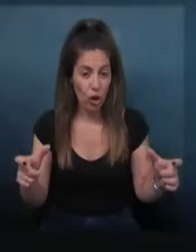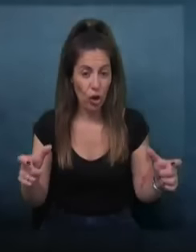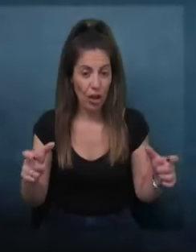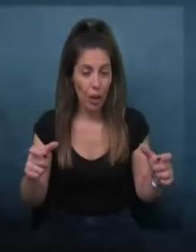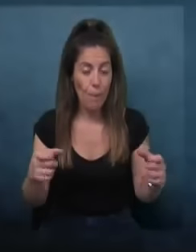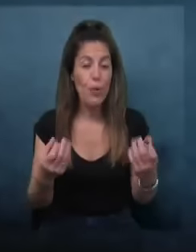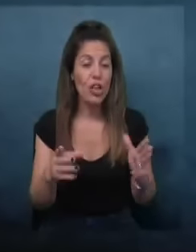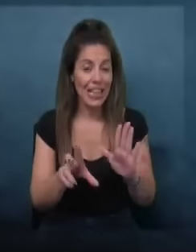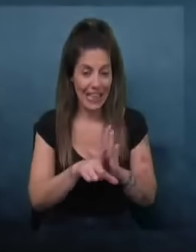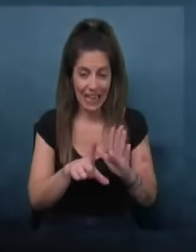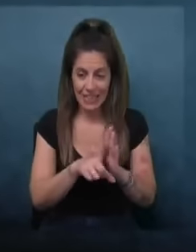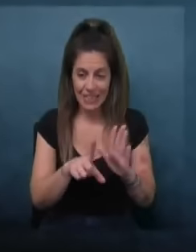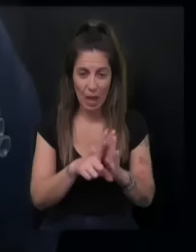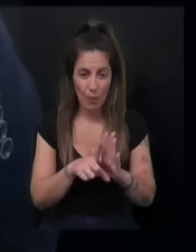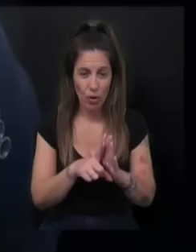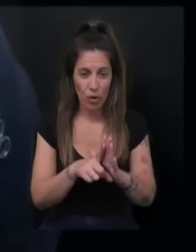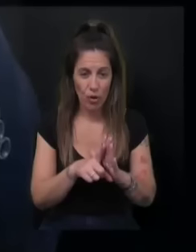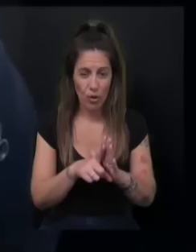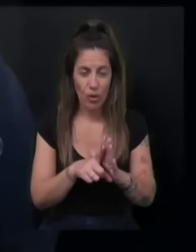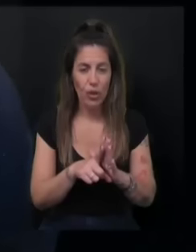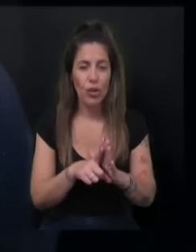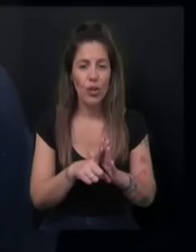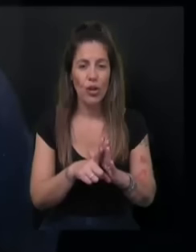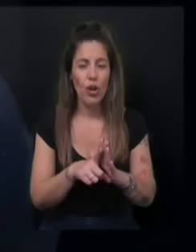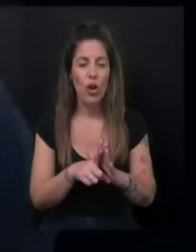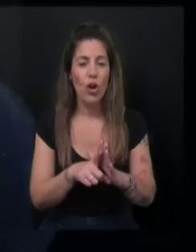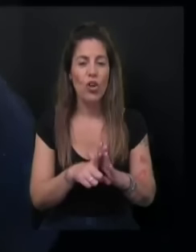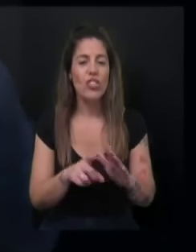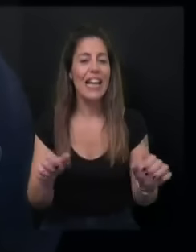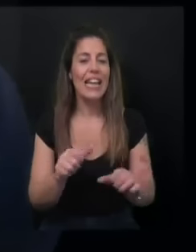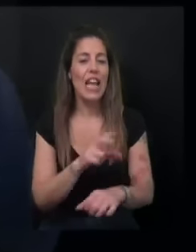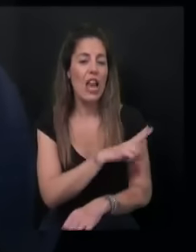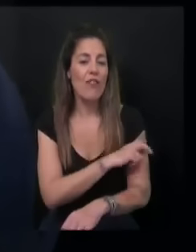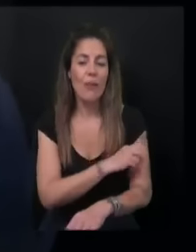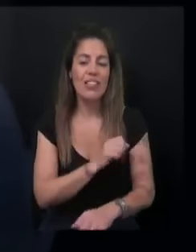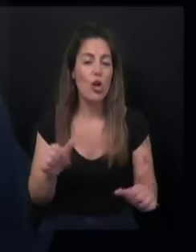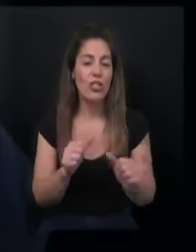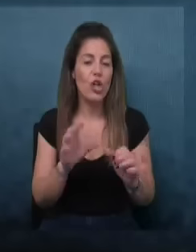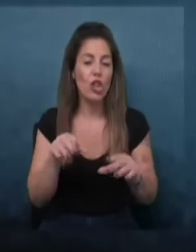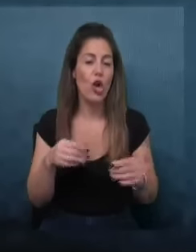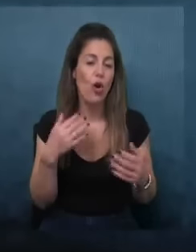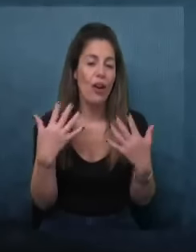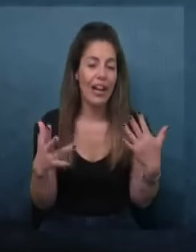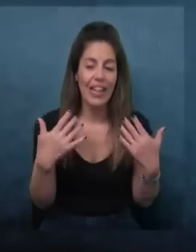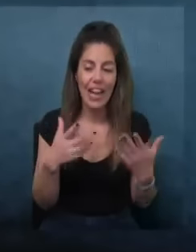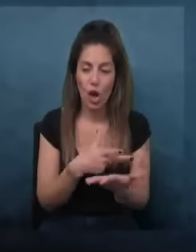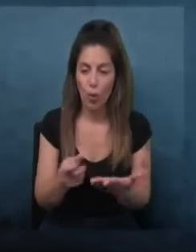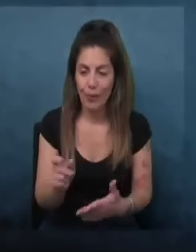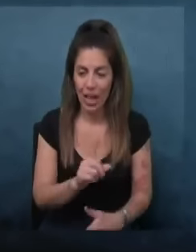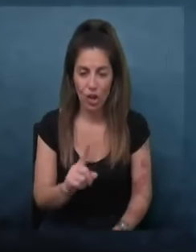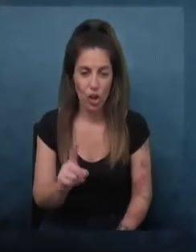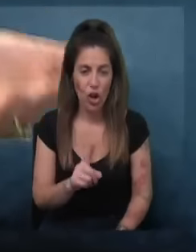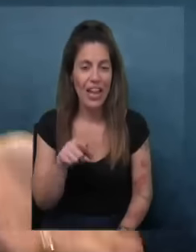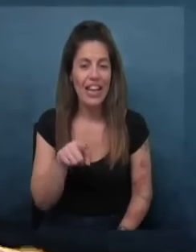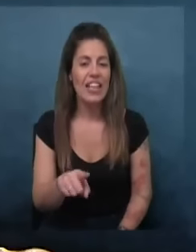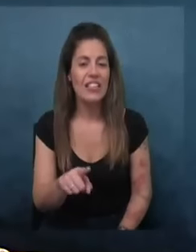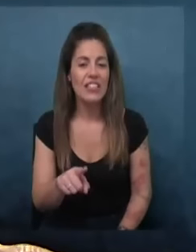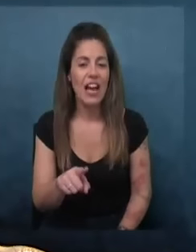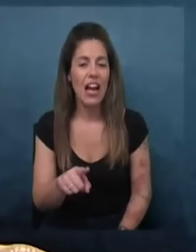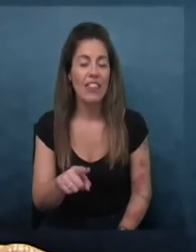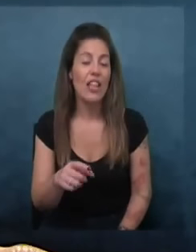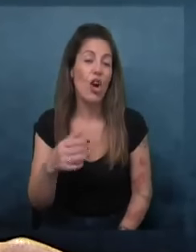legalizamos o sea el poder comprar la farmacia no hizo que todo el mundo corriera a comprar Exacto es una fue una de las